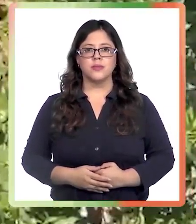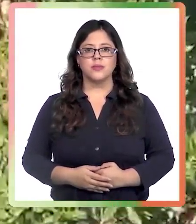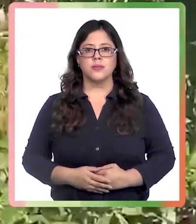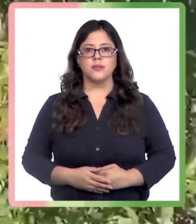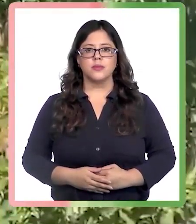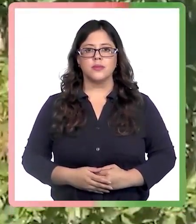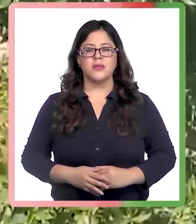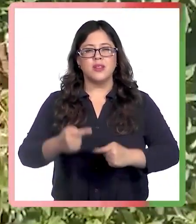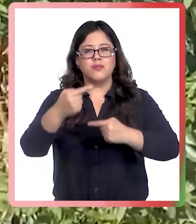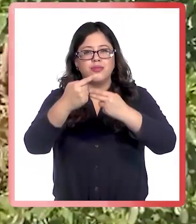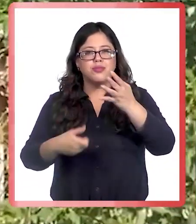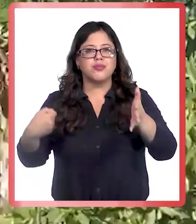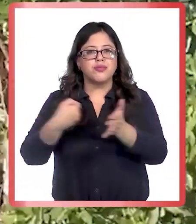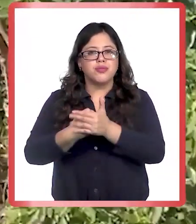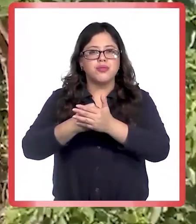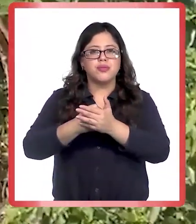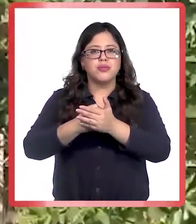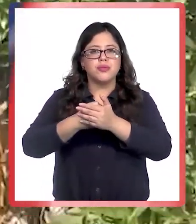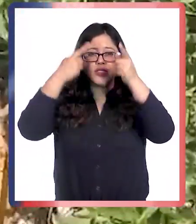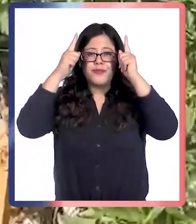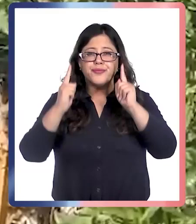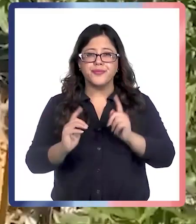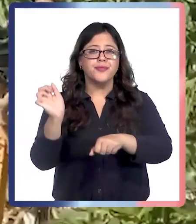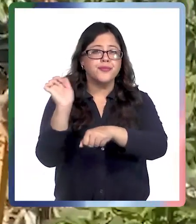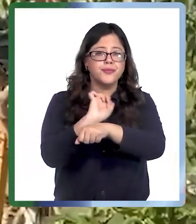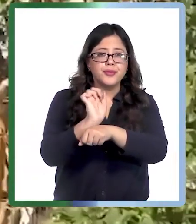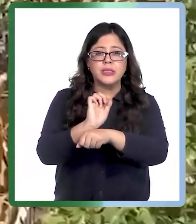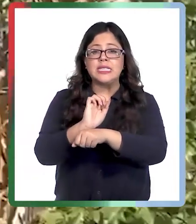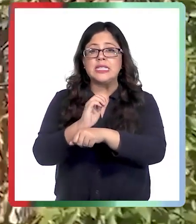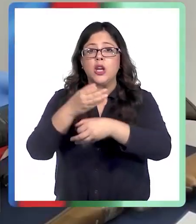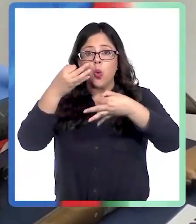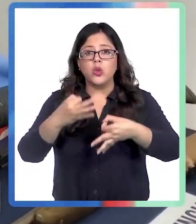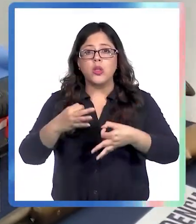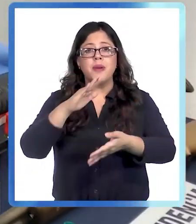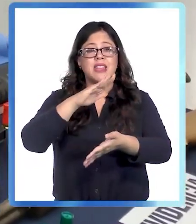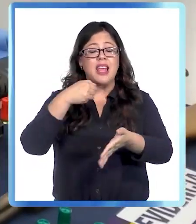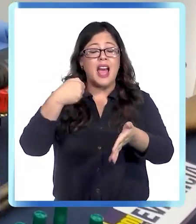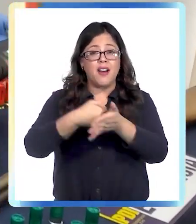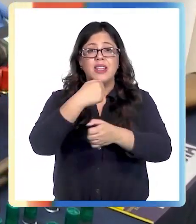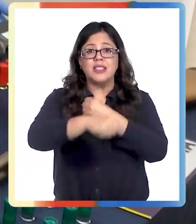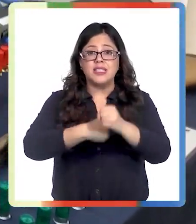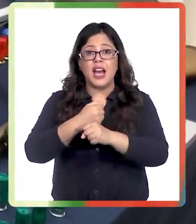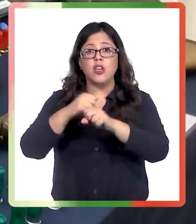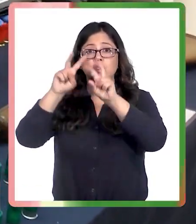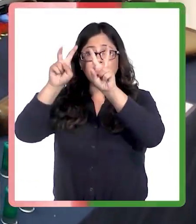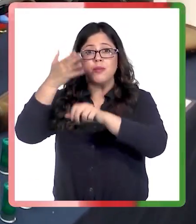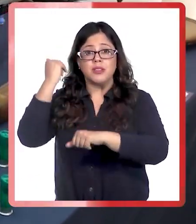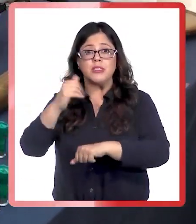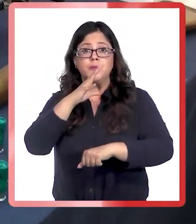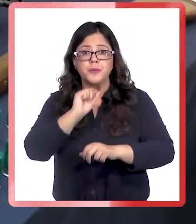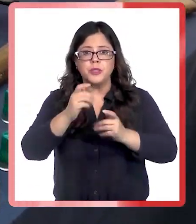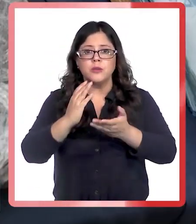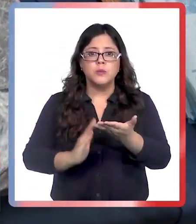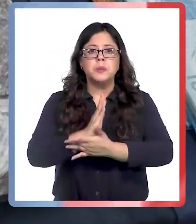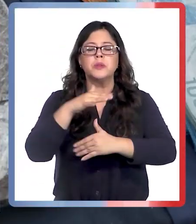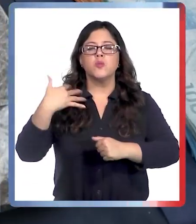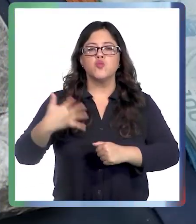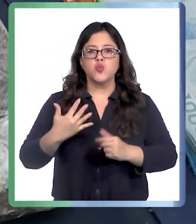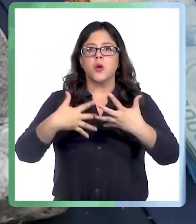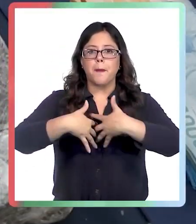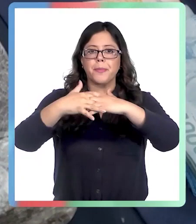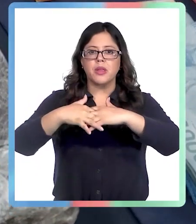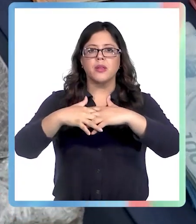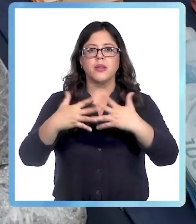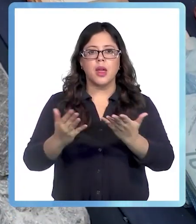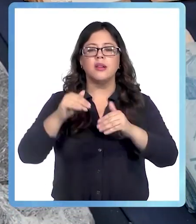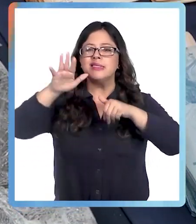Con la seguidilla de accidentes de tránsito y en vísperas de fin de año, junto al saldo negativo de Navidad, es fundamental reforzar